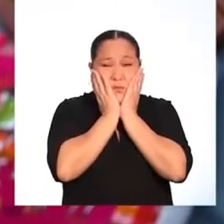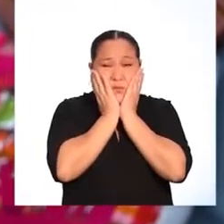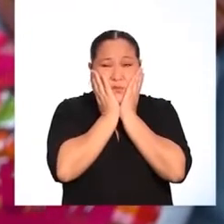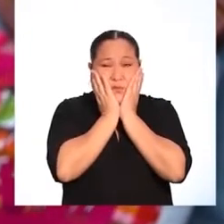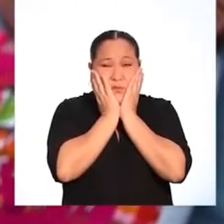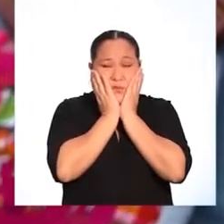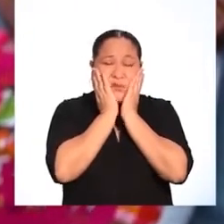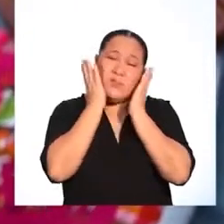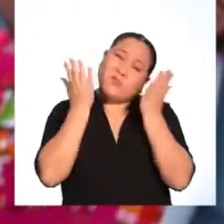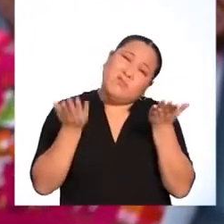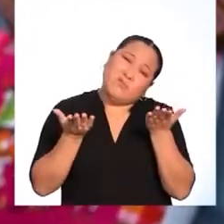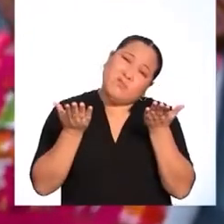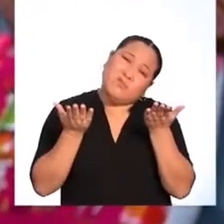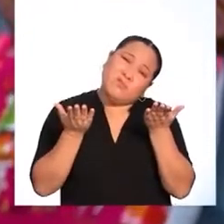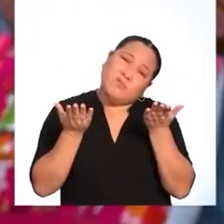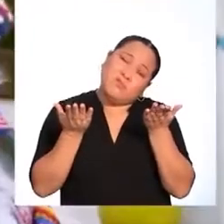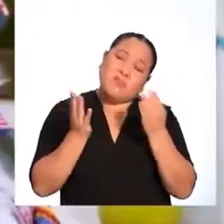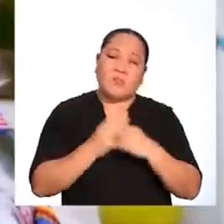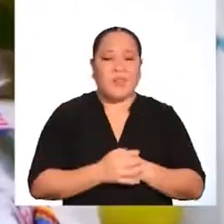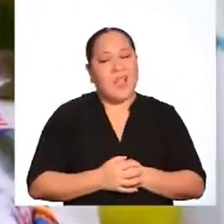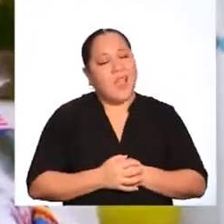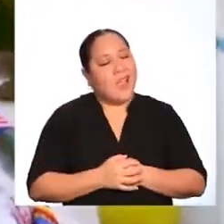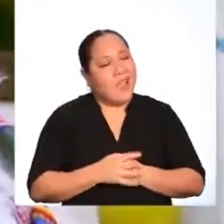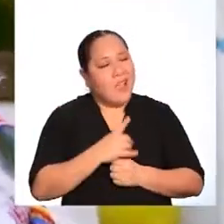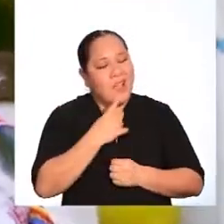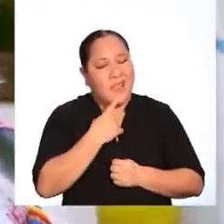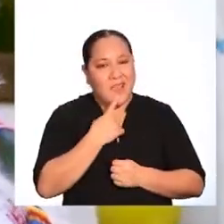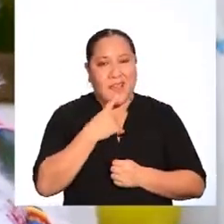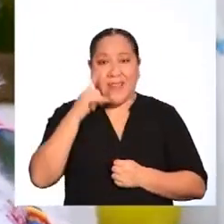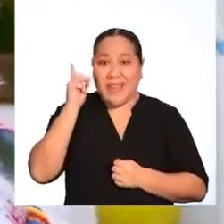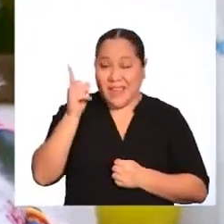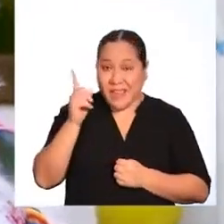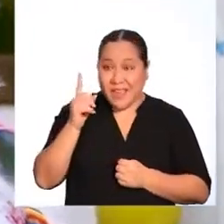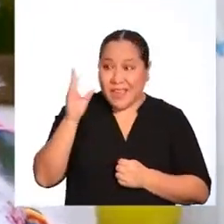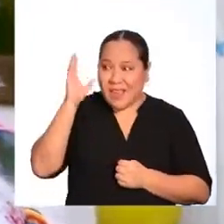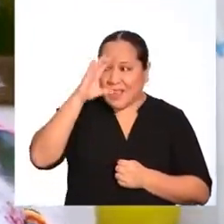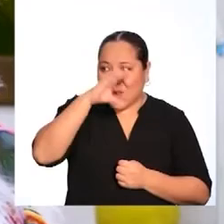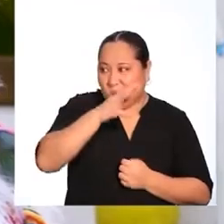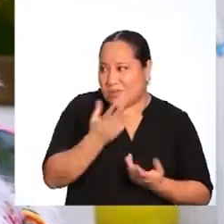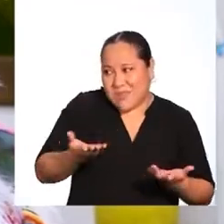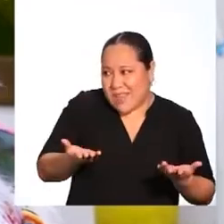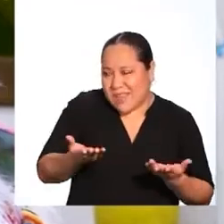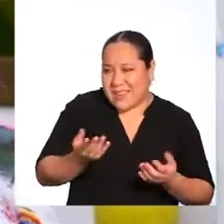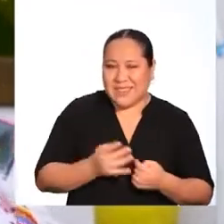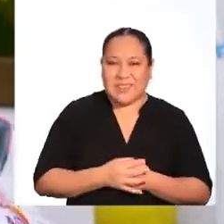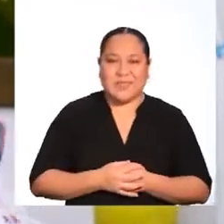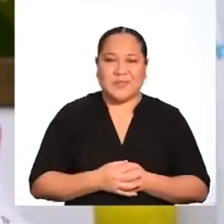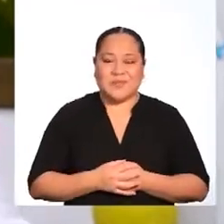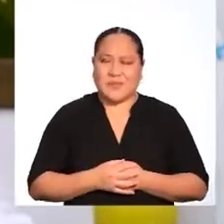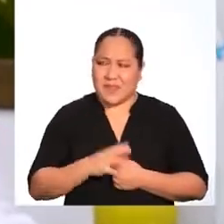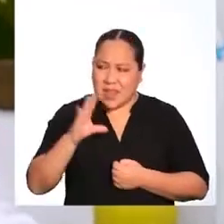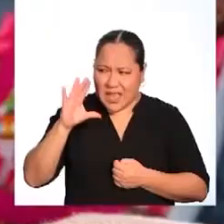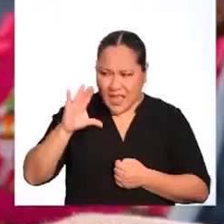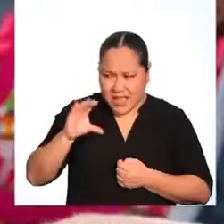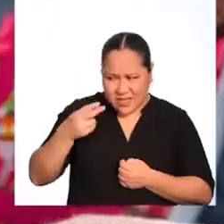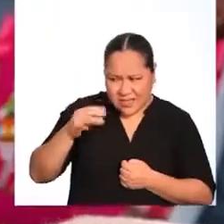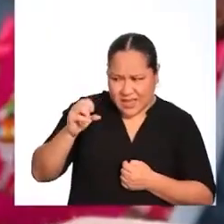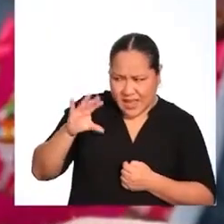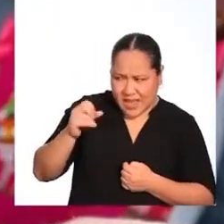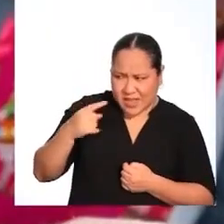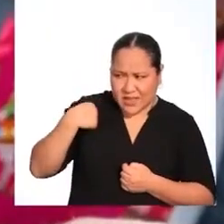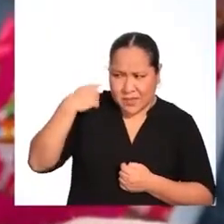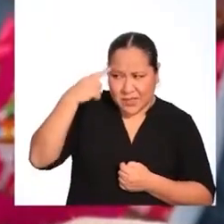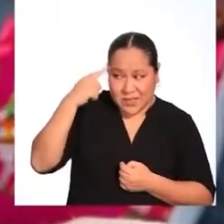y ahora ahora entonces sólo tenemos que conseguirlas chancay